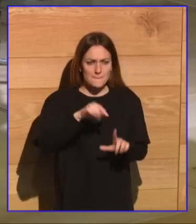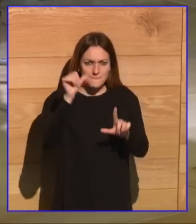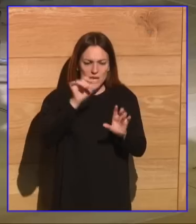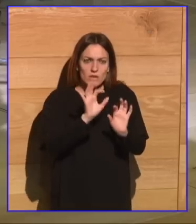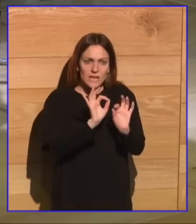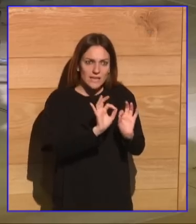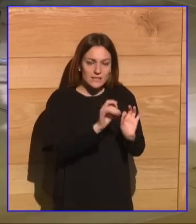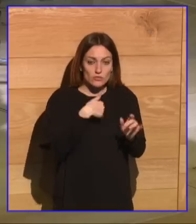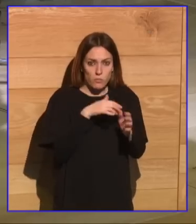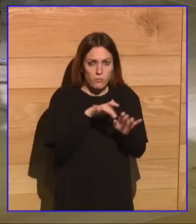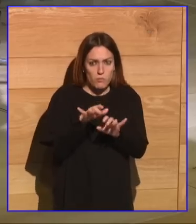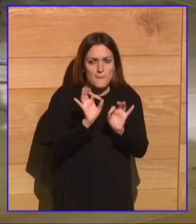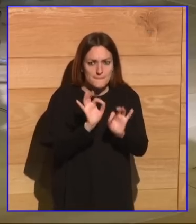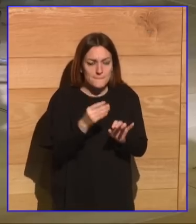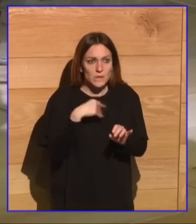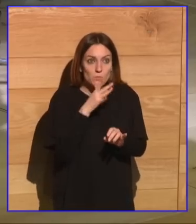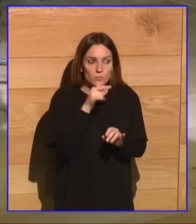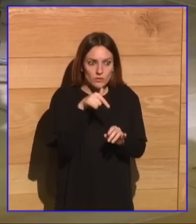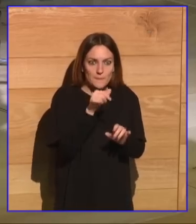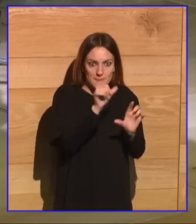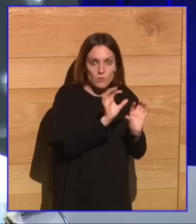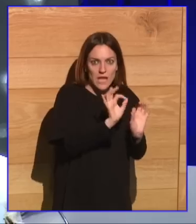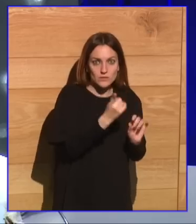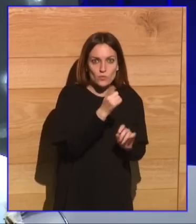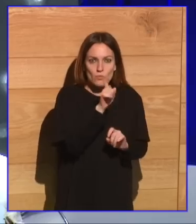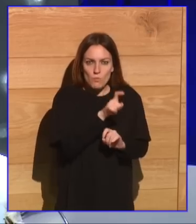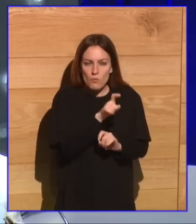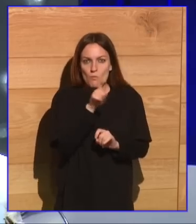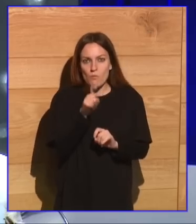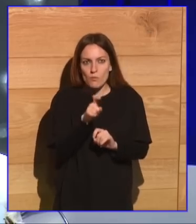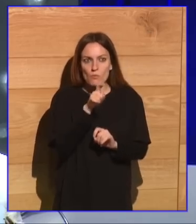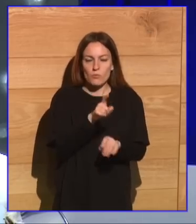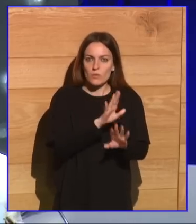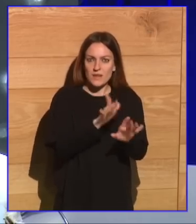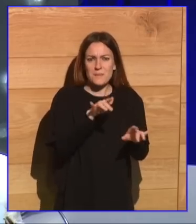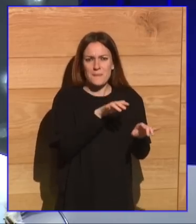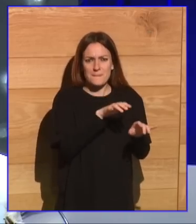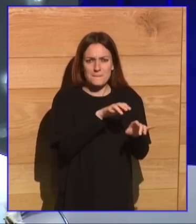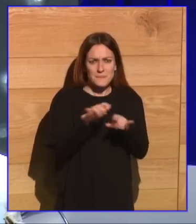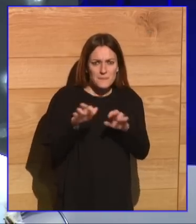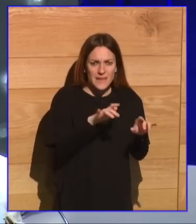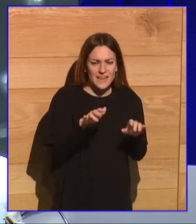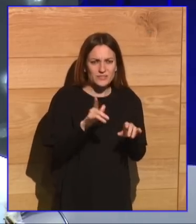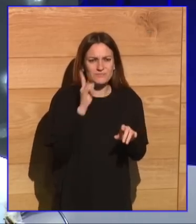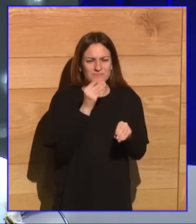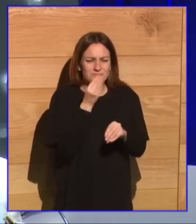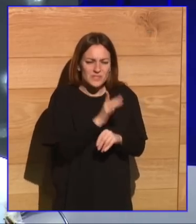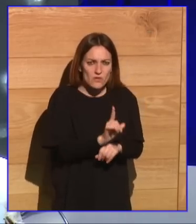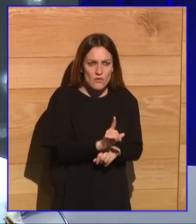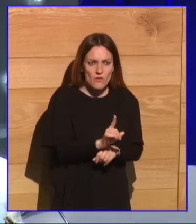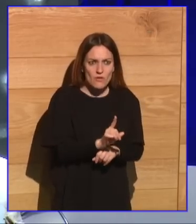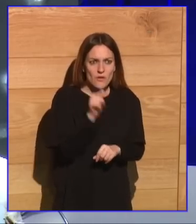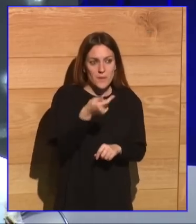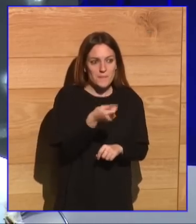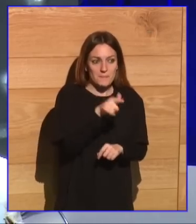tocado así porque es así. Sí, sí. Es un dedito tocando las notas de una en una con un piano semidesafinado, que en ese sentido se parece bastante